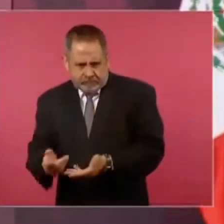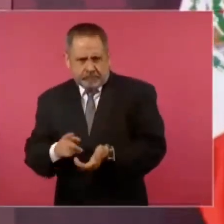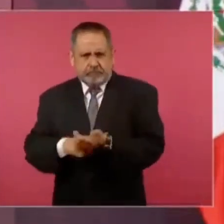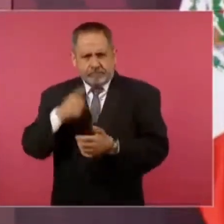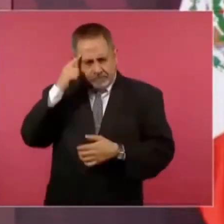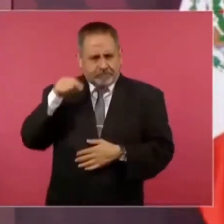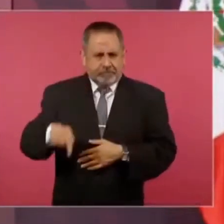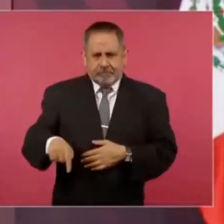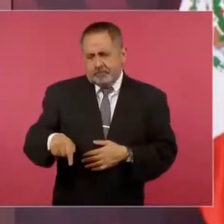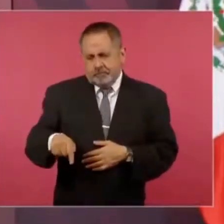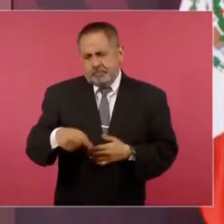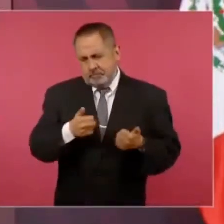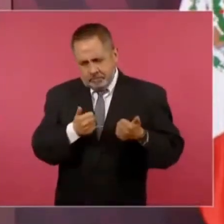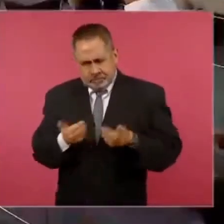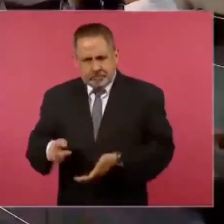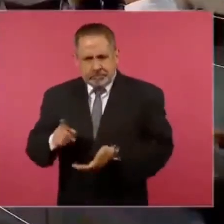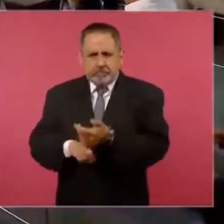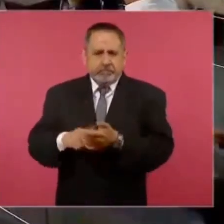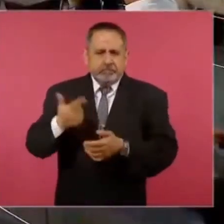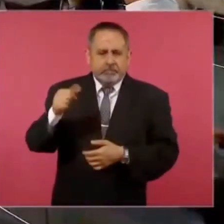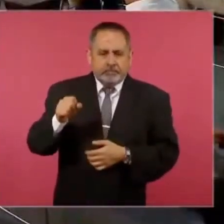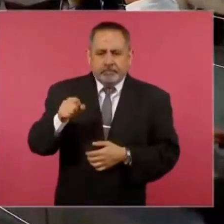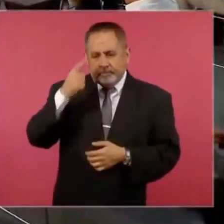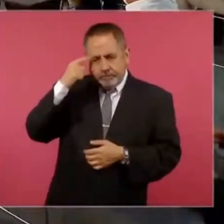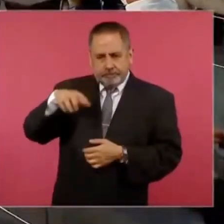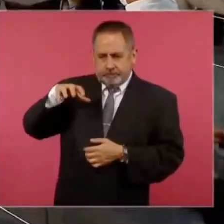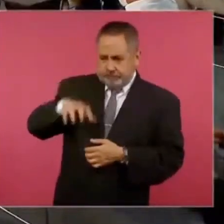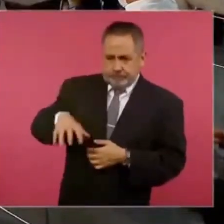10, 15 plantas